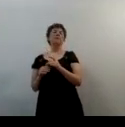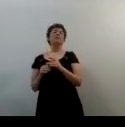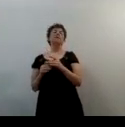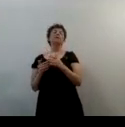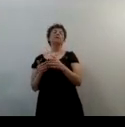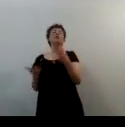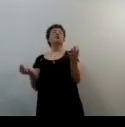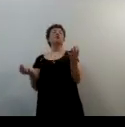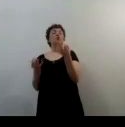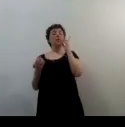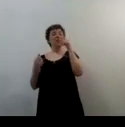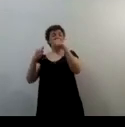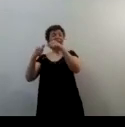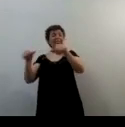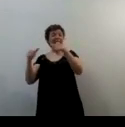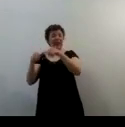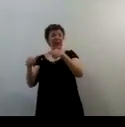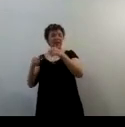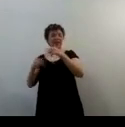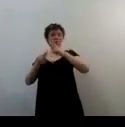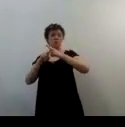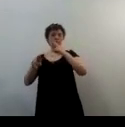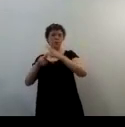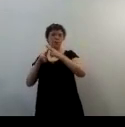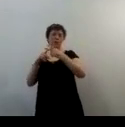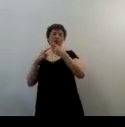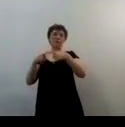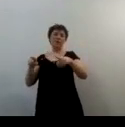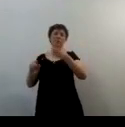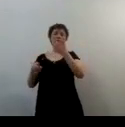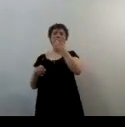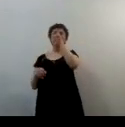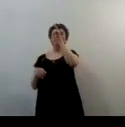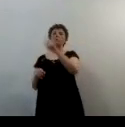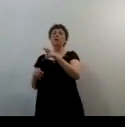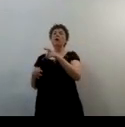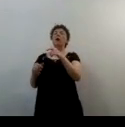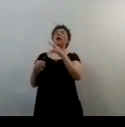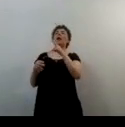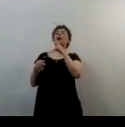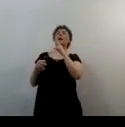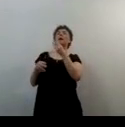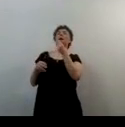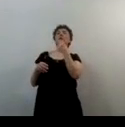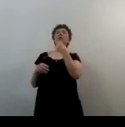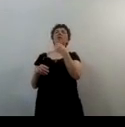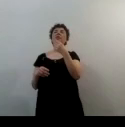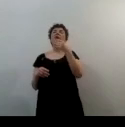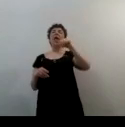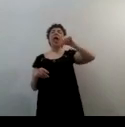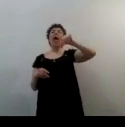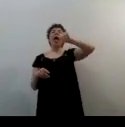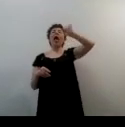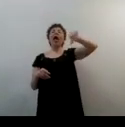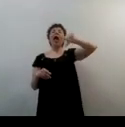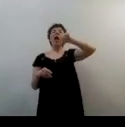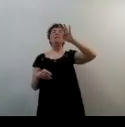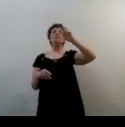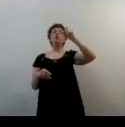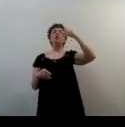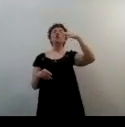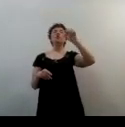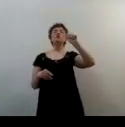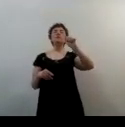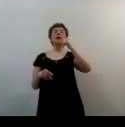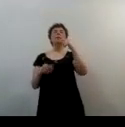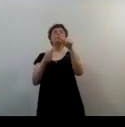fijar, en los diferentes nombres que, por ejemplo, cuando alguien pone en un alimento, pues jarabe de fructosa, no te pone azúcar como tal en el etiquetado, te